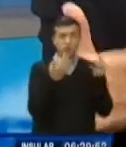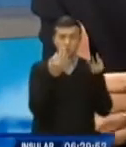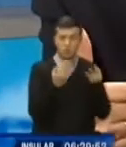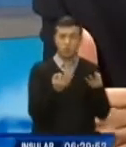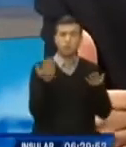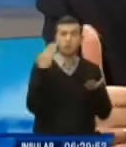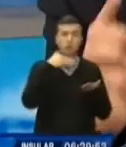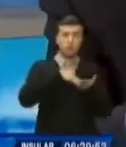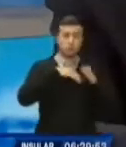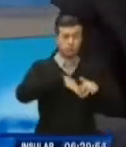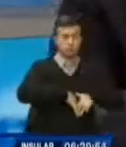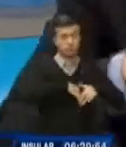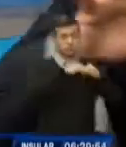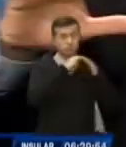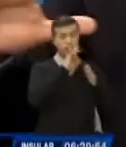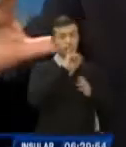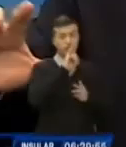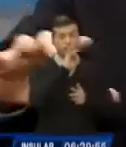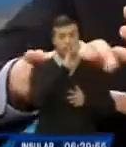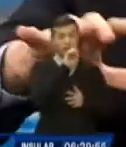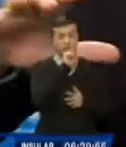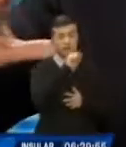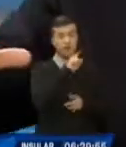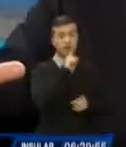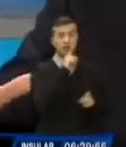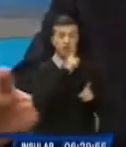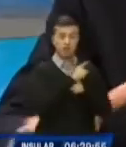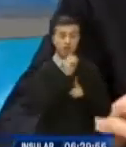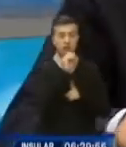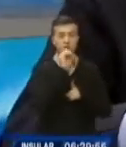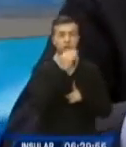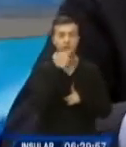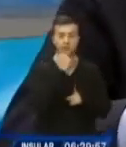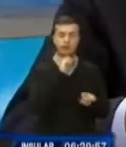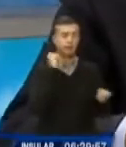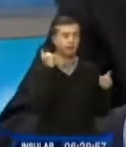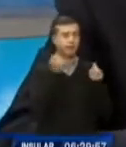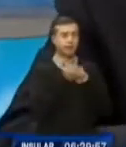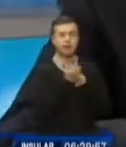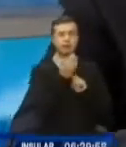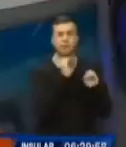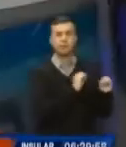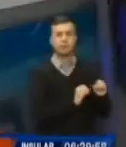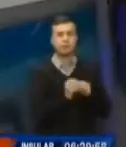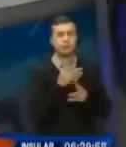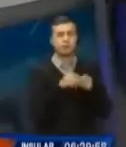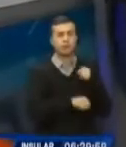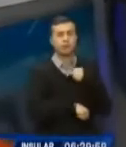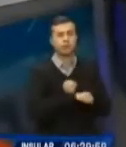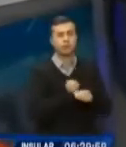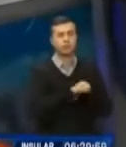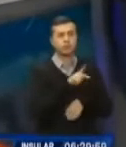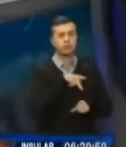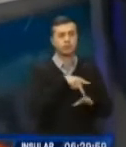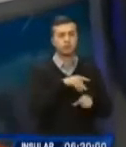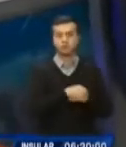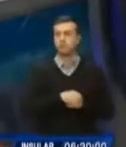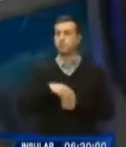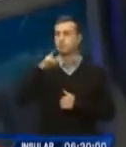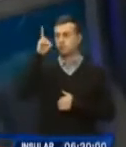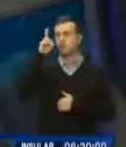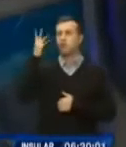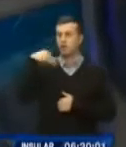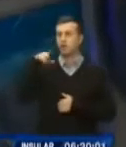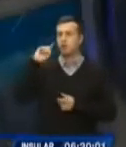reconstruir la fifa estamos migrando hacia nuevos conceptos de organización del fútbol profesional yo creo que estamos ya